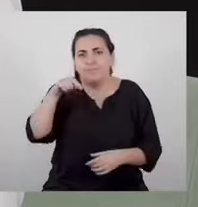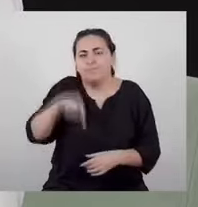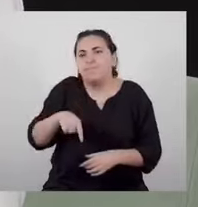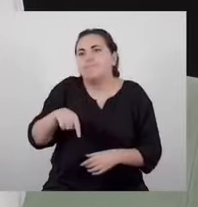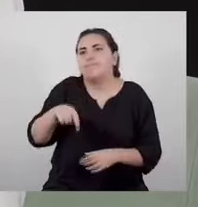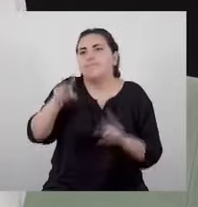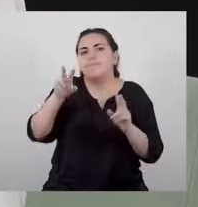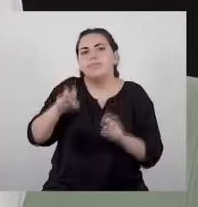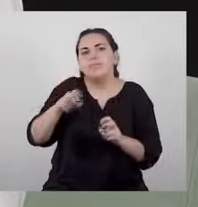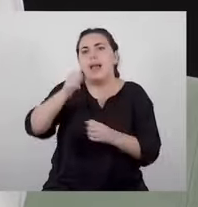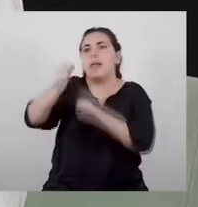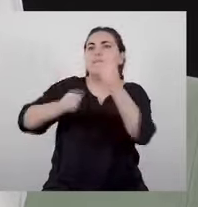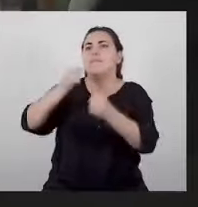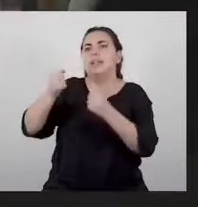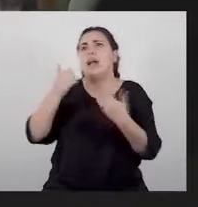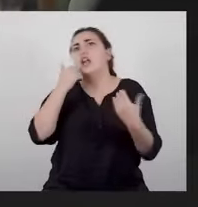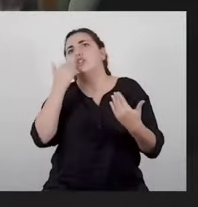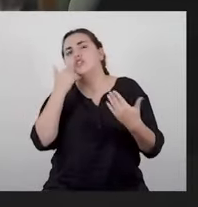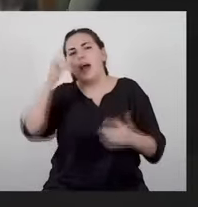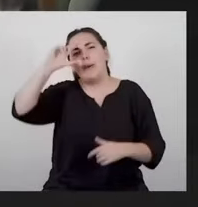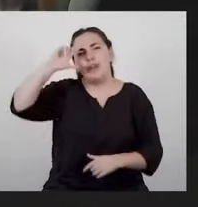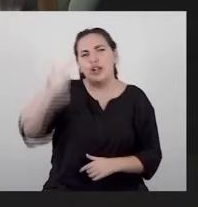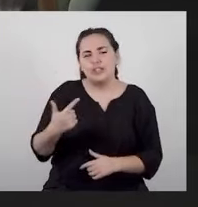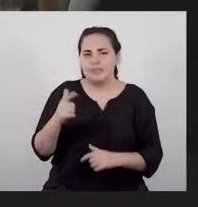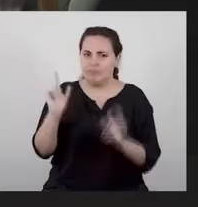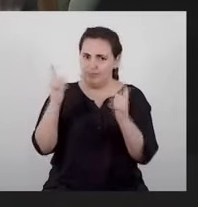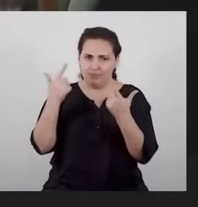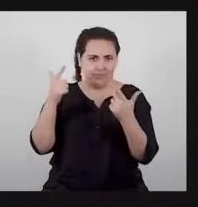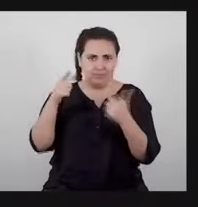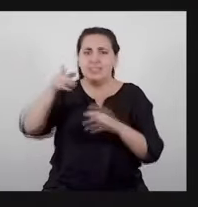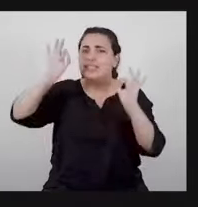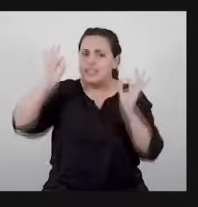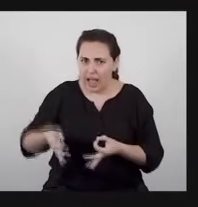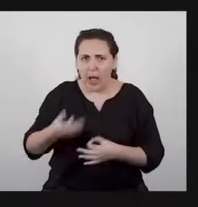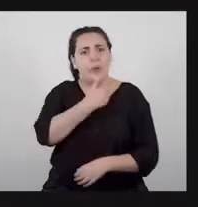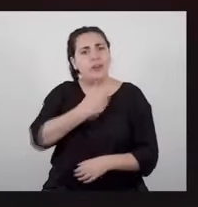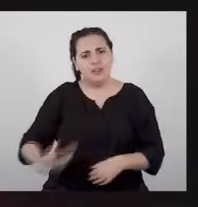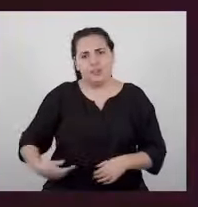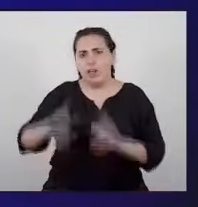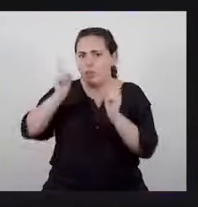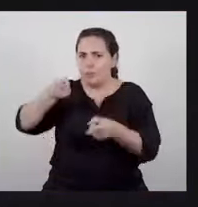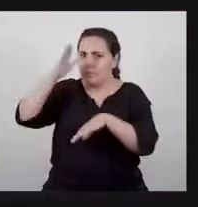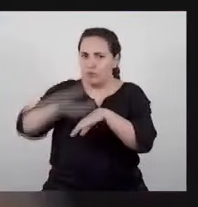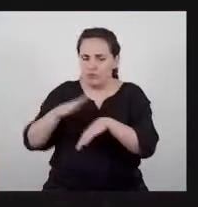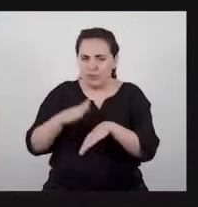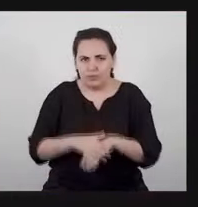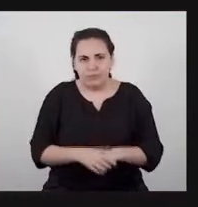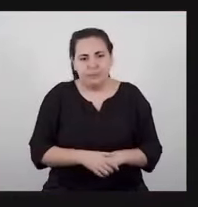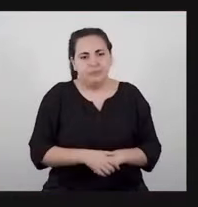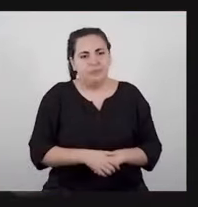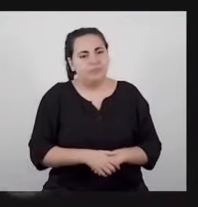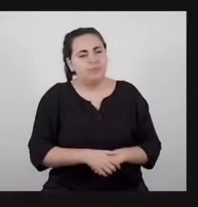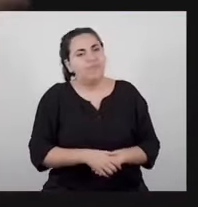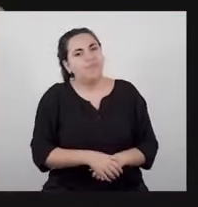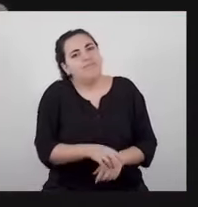de parte de las empresas realmente no la hay y de parte del Estado tampoco. Ojalá solamente fuera